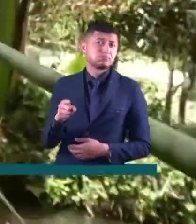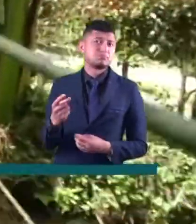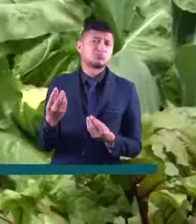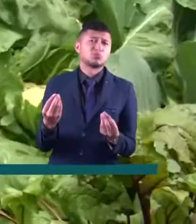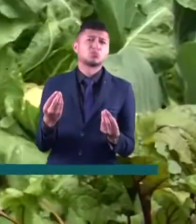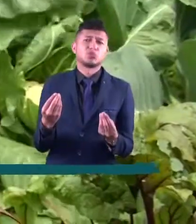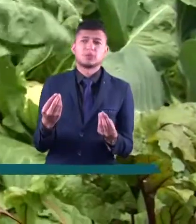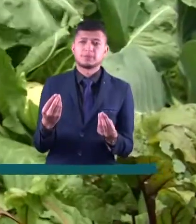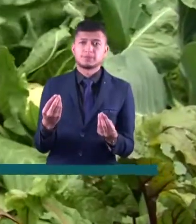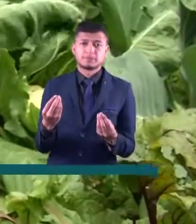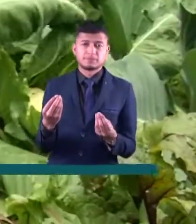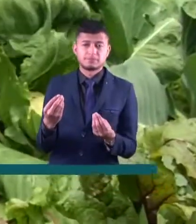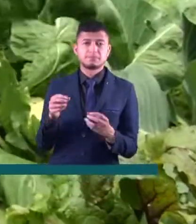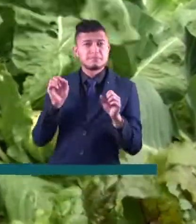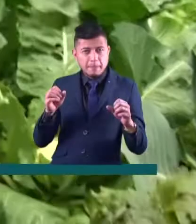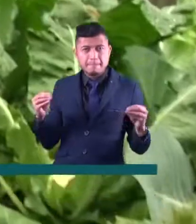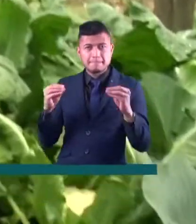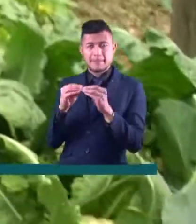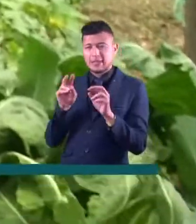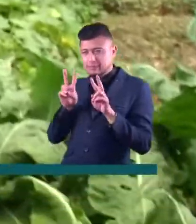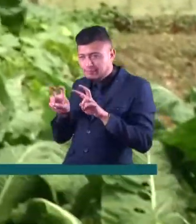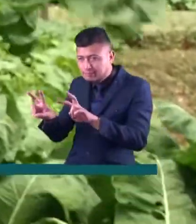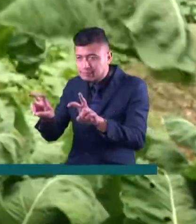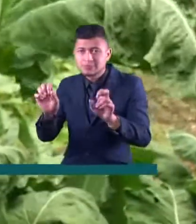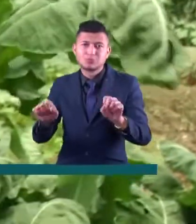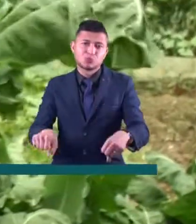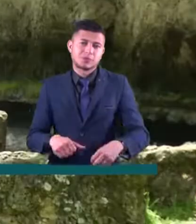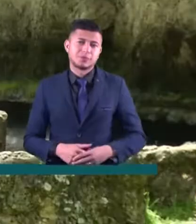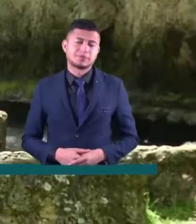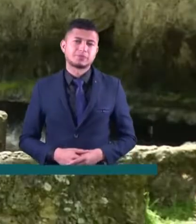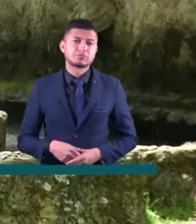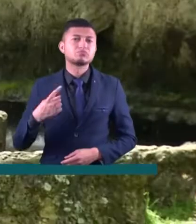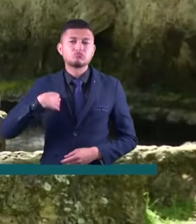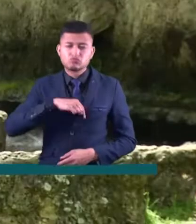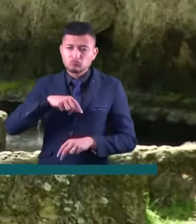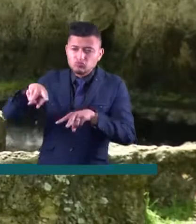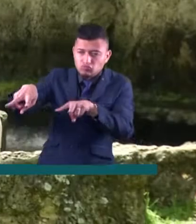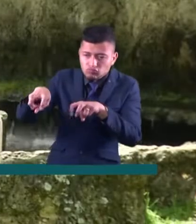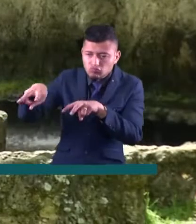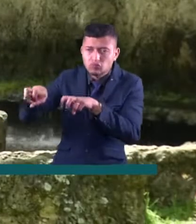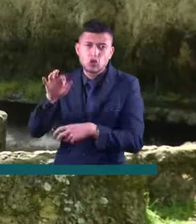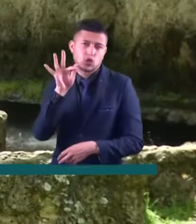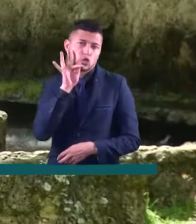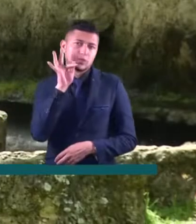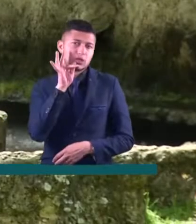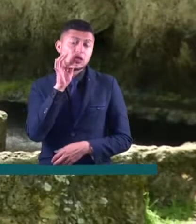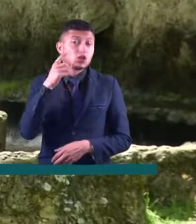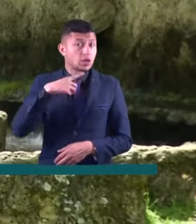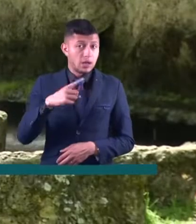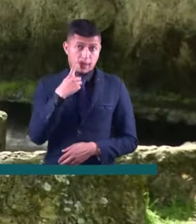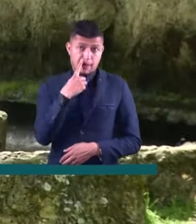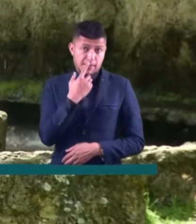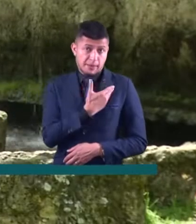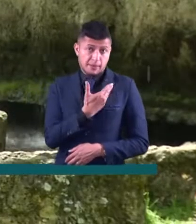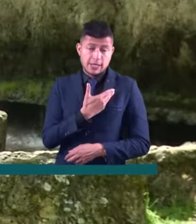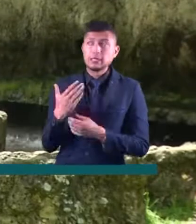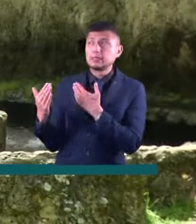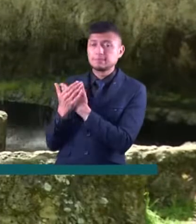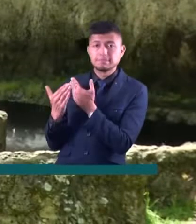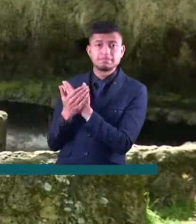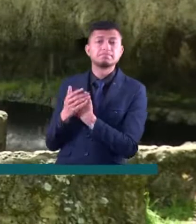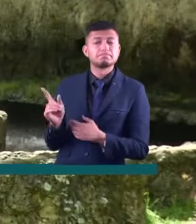más por averiguar y por incursionar. Cultivábamos tomate. Un día mis papás me mandaron a